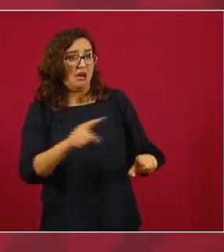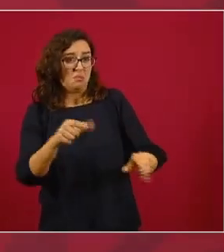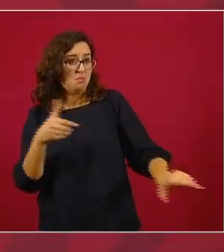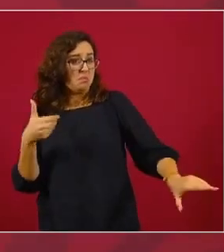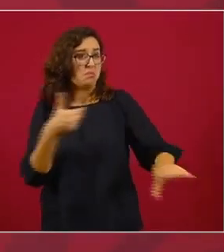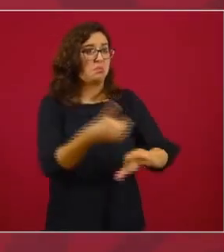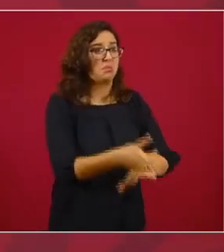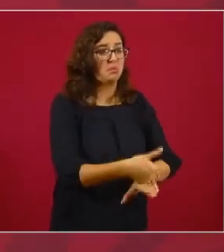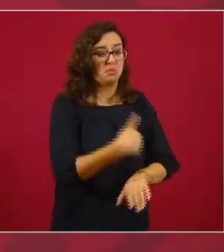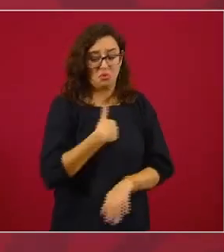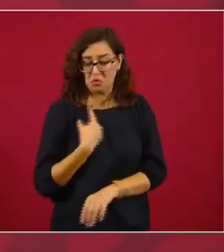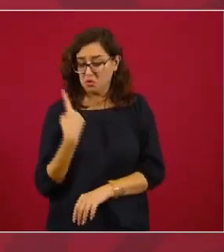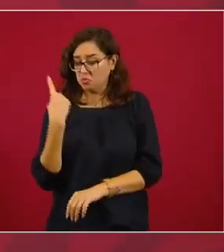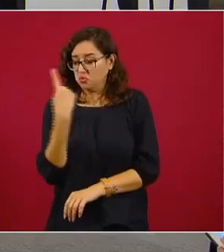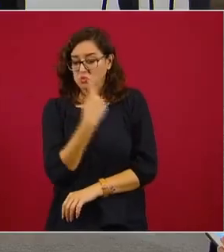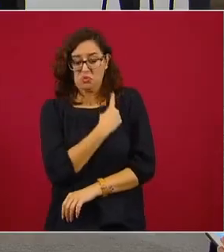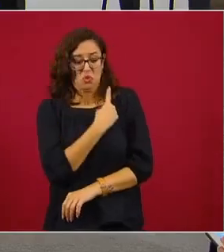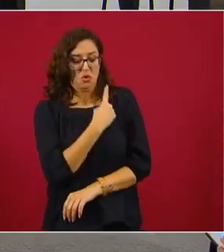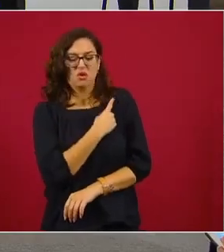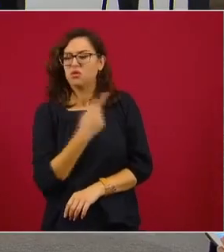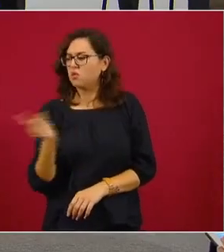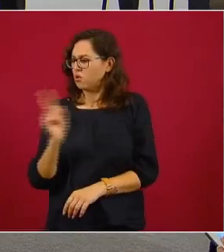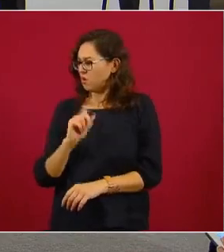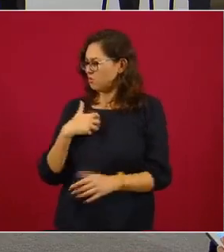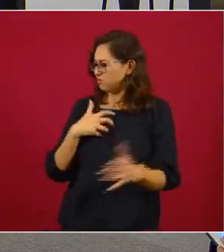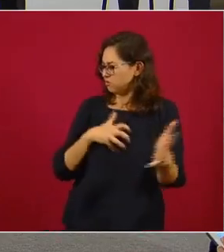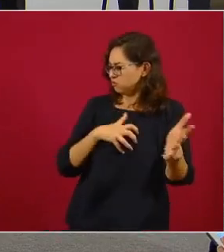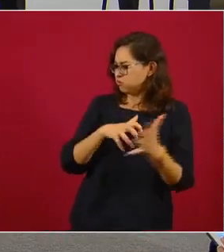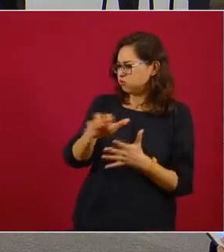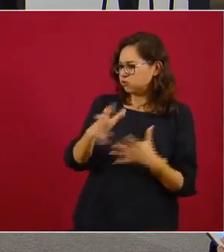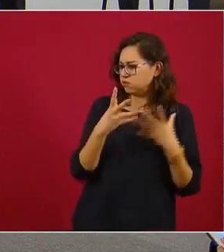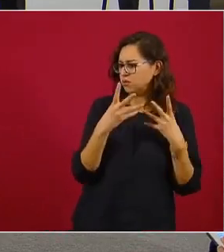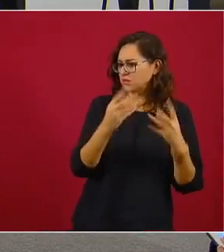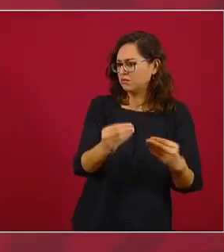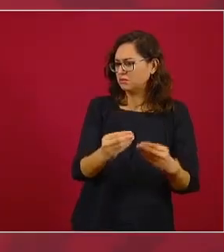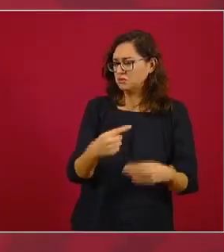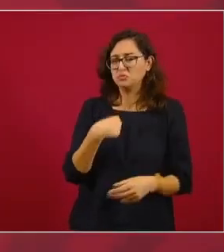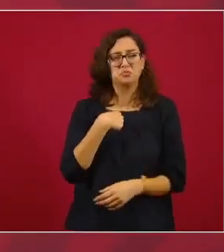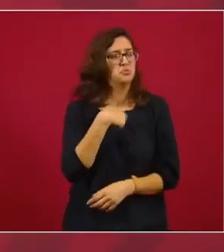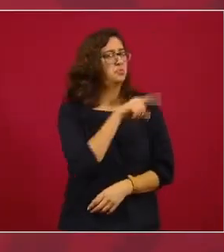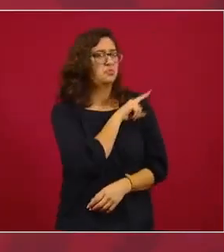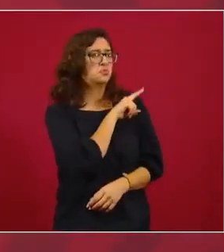ciudadanos. Pues yo he estado solo en esto, presidente, sí, y pero no se ha resuelto. No estás solo,